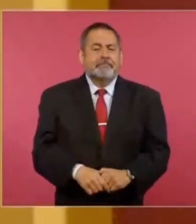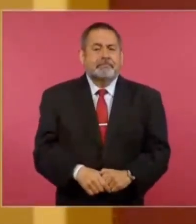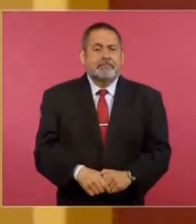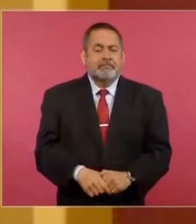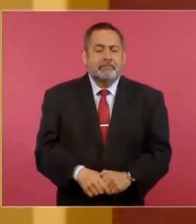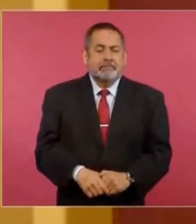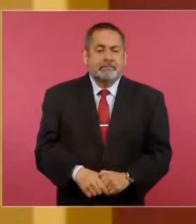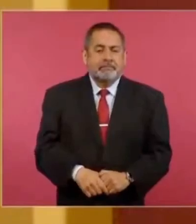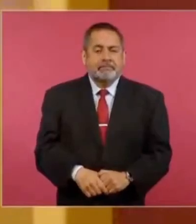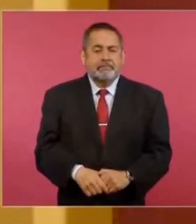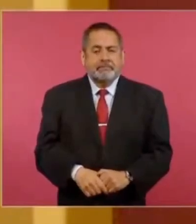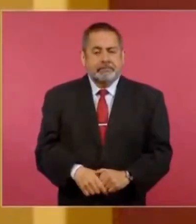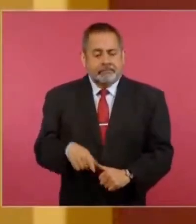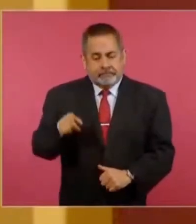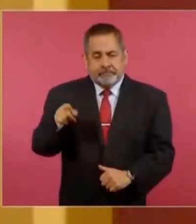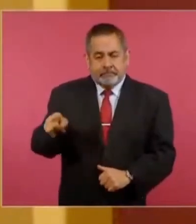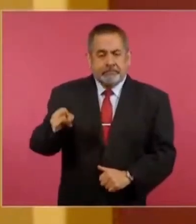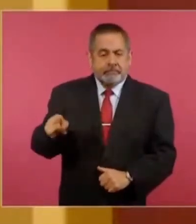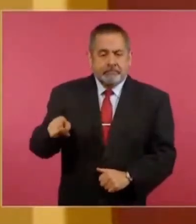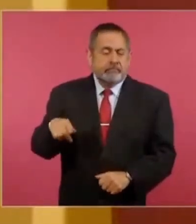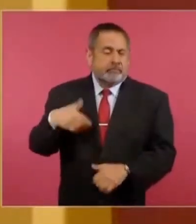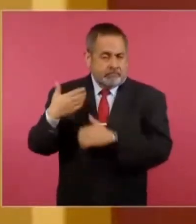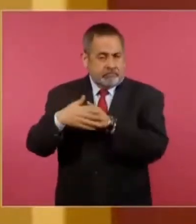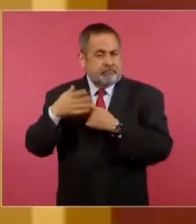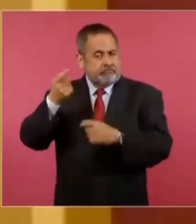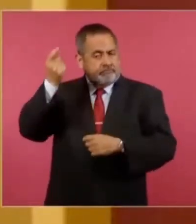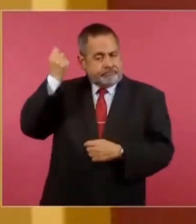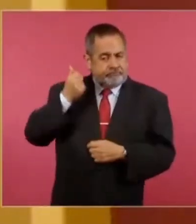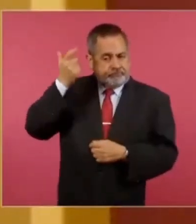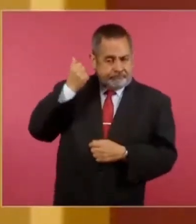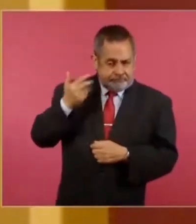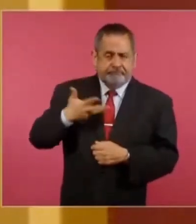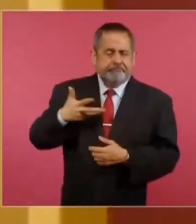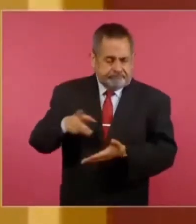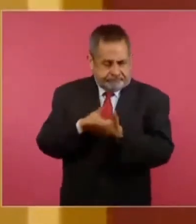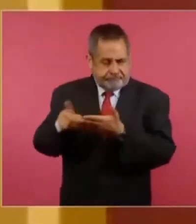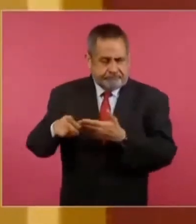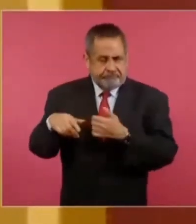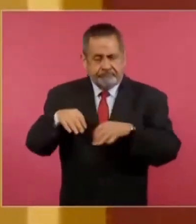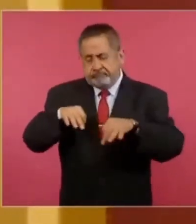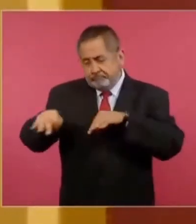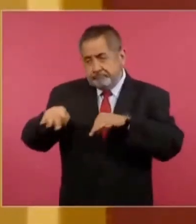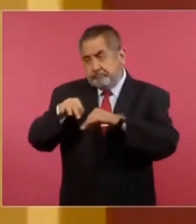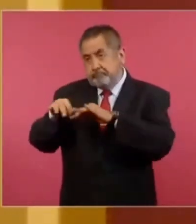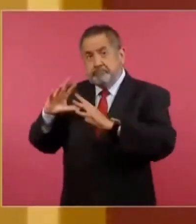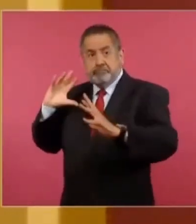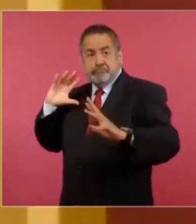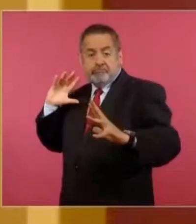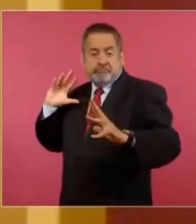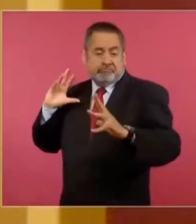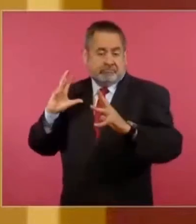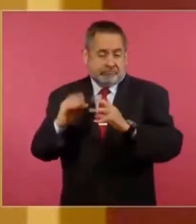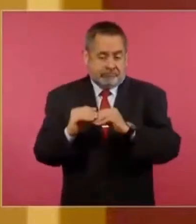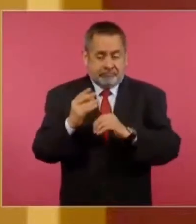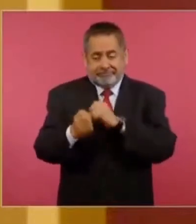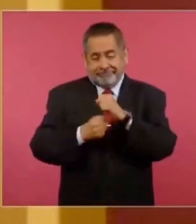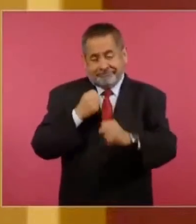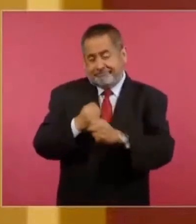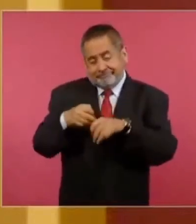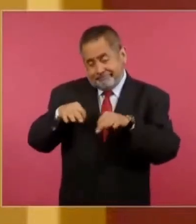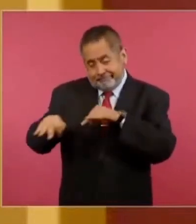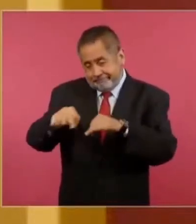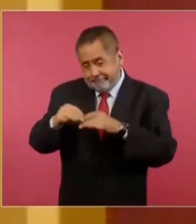que van a recibir su pensión, que es un derecho que tienen, porque trabajaron muchos años